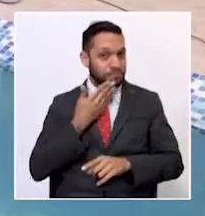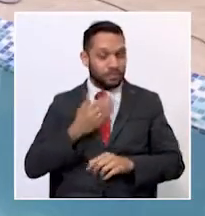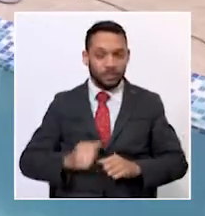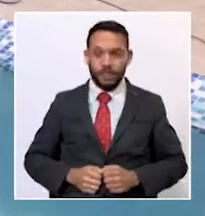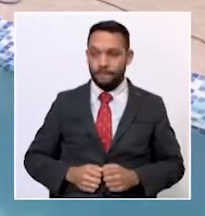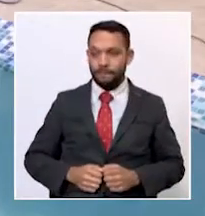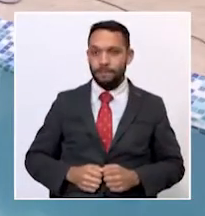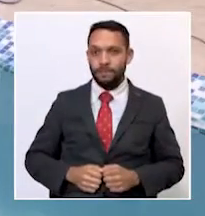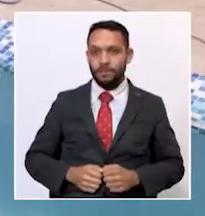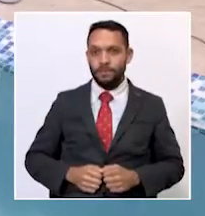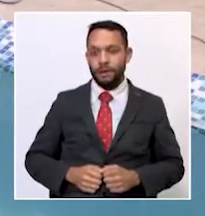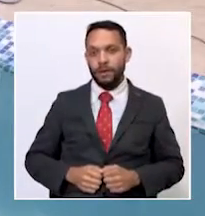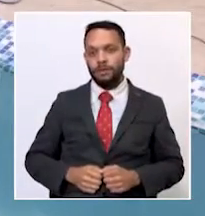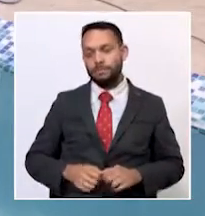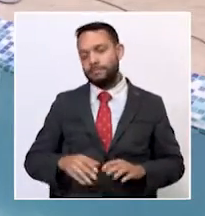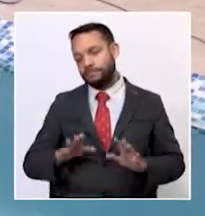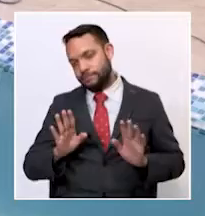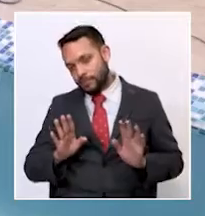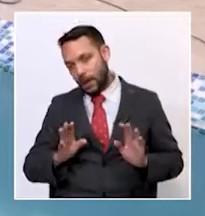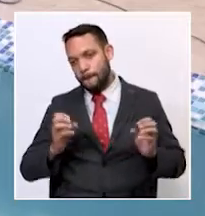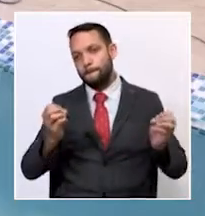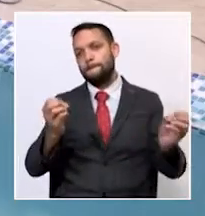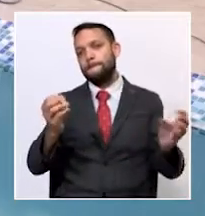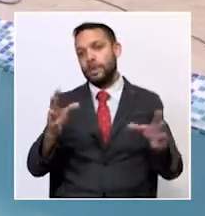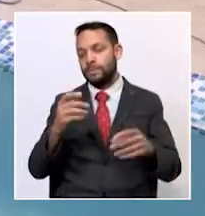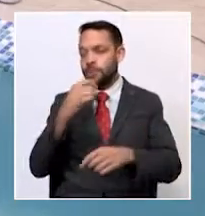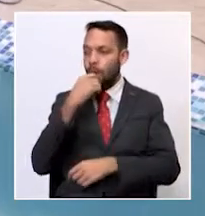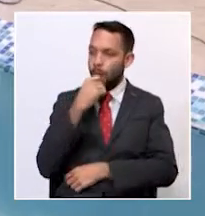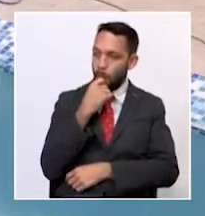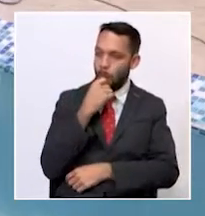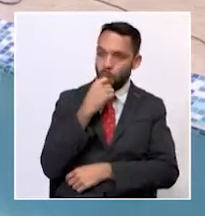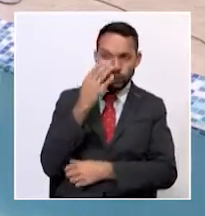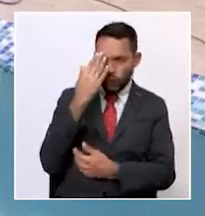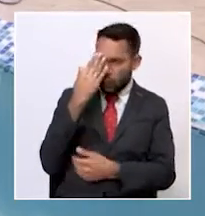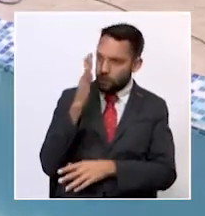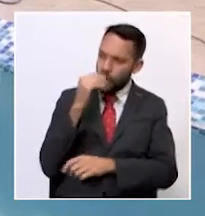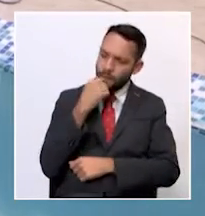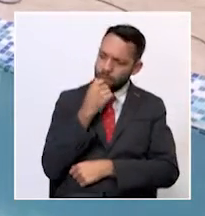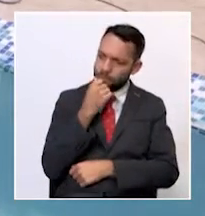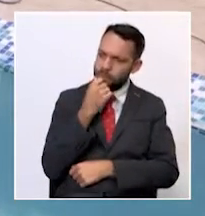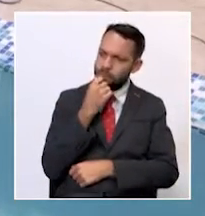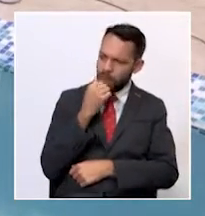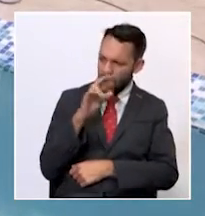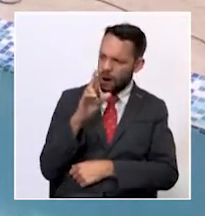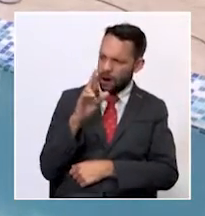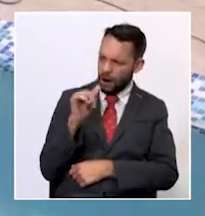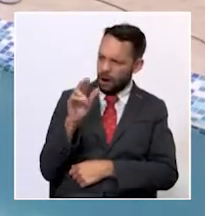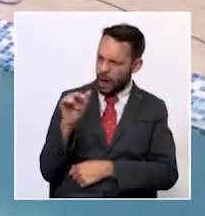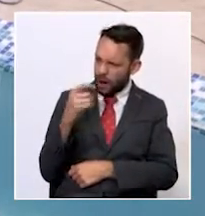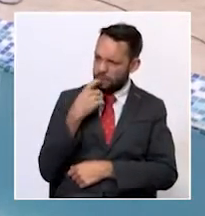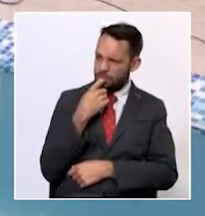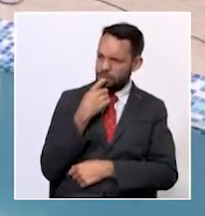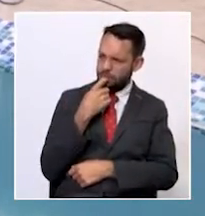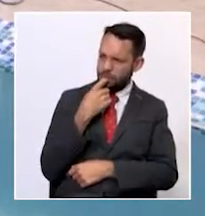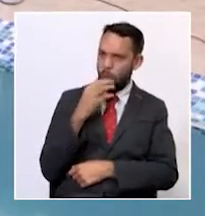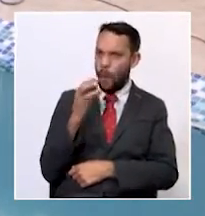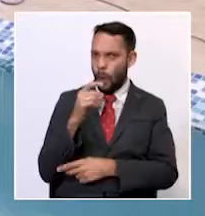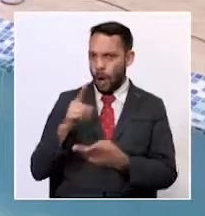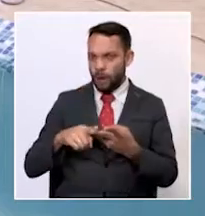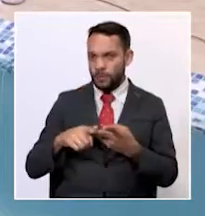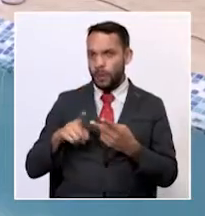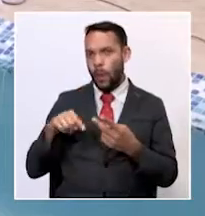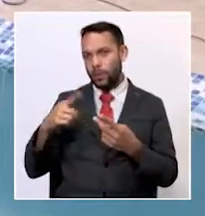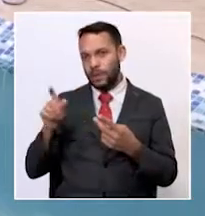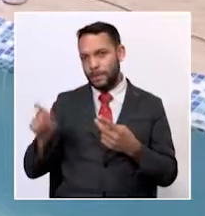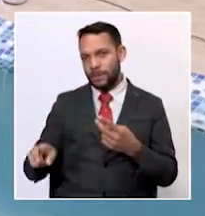Yo sé que esto es algo, pues, para muchos de ustedes novedosos, para muchos dirán, como decía jocosamente